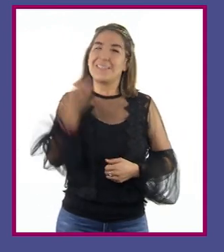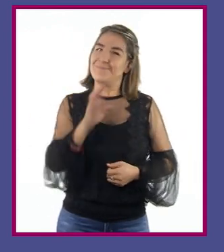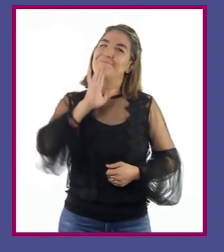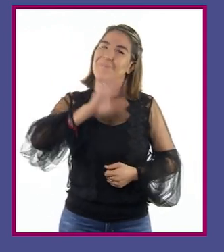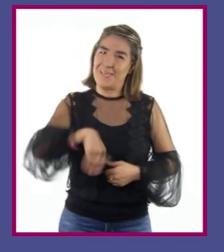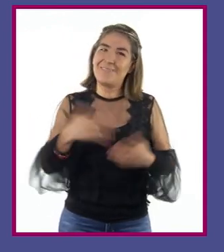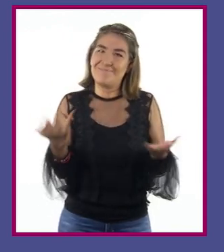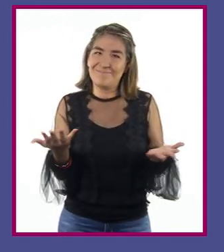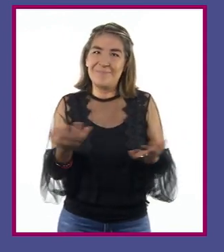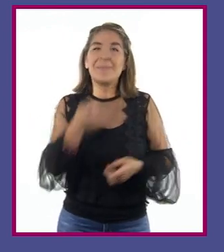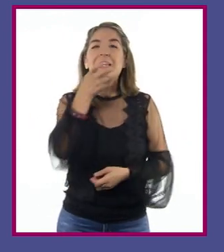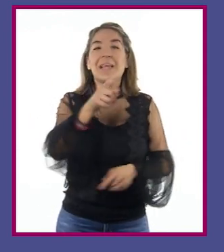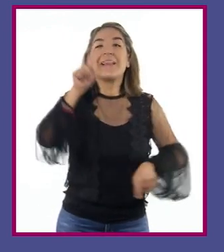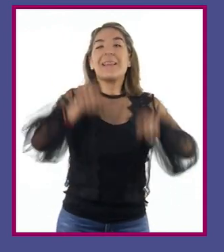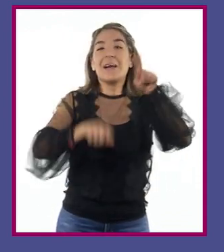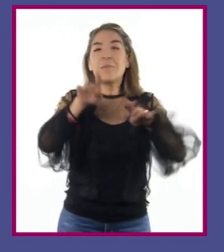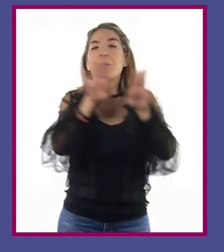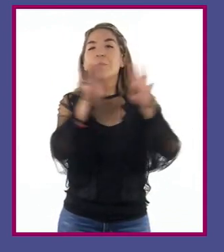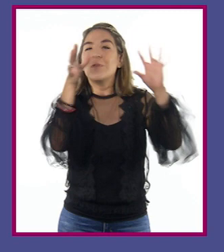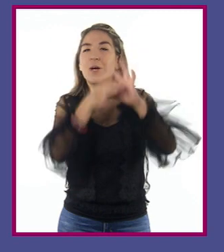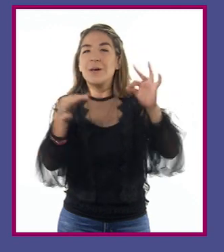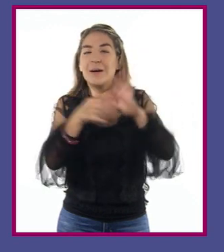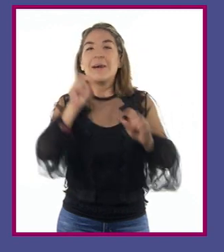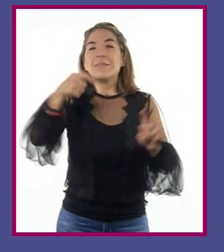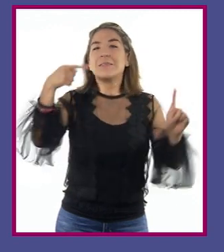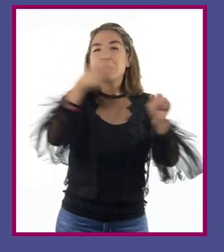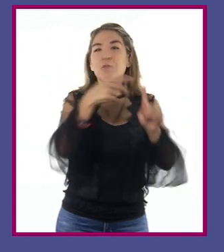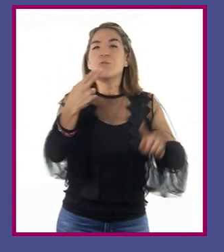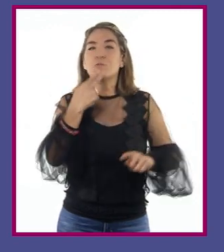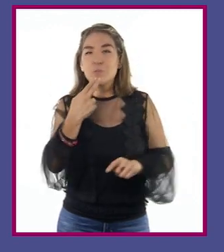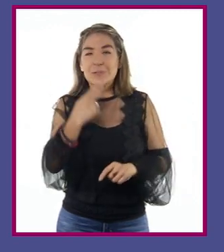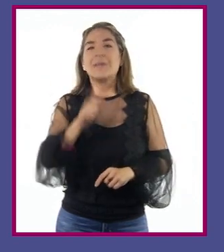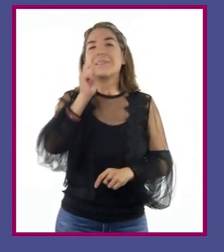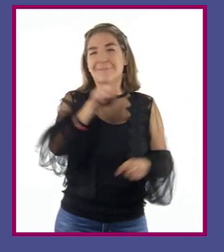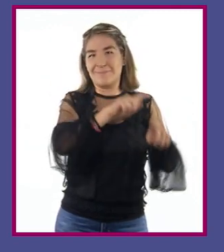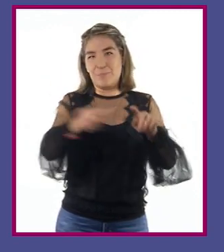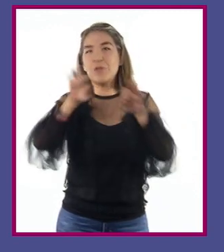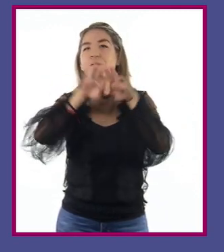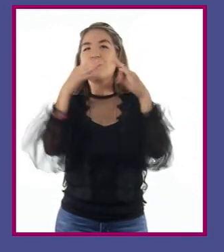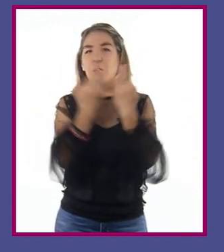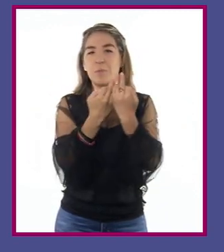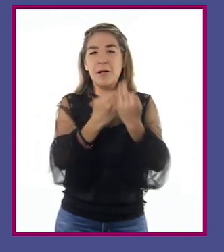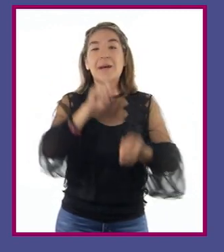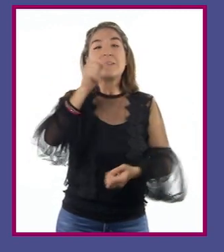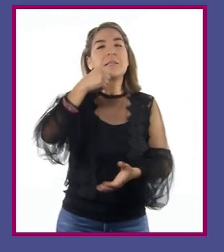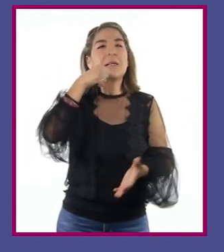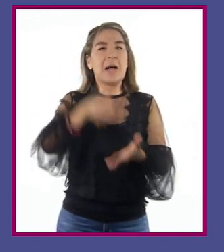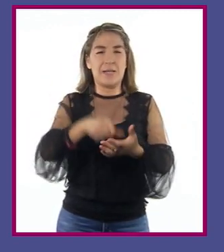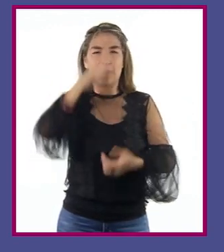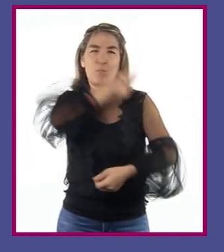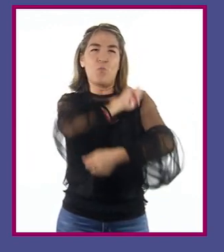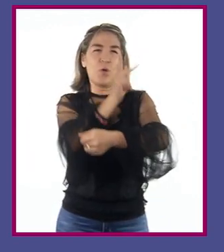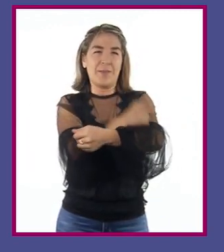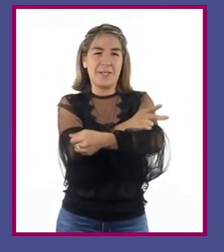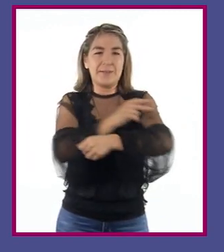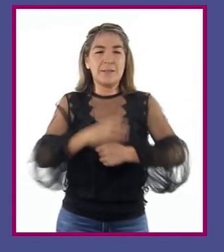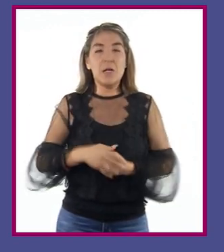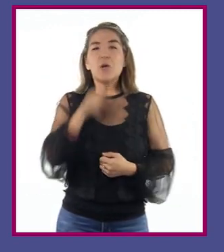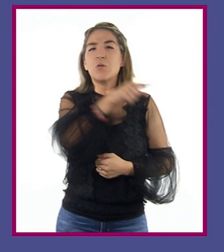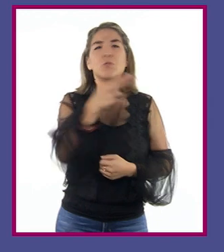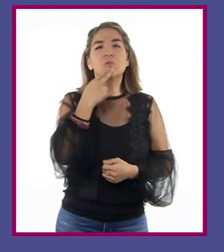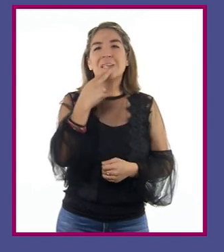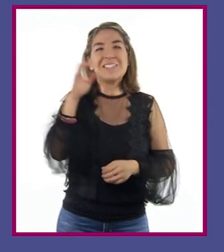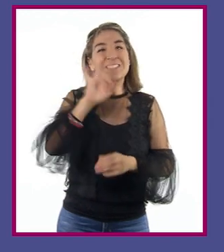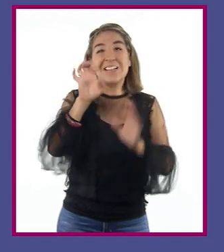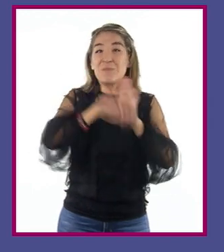formal se escribe según la situación que lo requiera, y existen diferentes tipos. Carta poder. Es útil cuando no